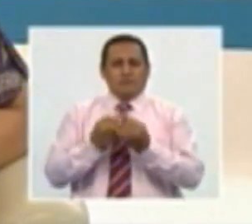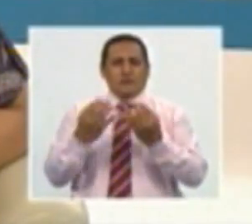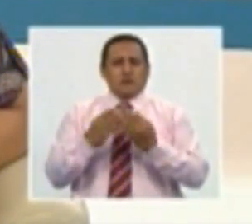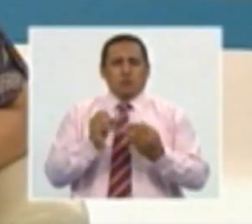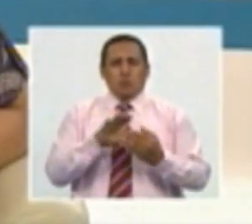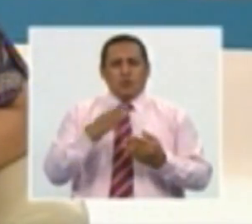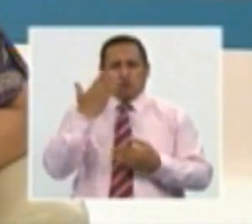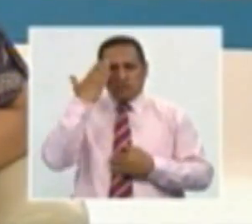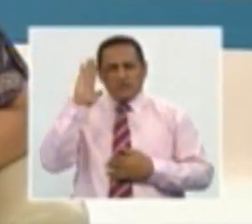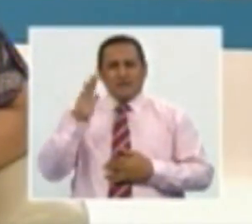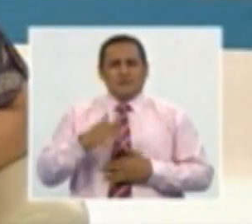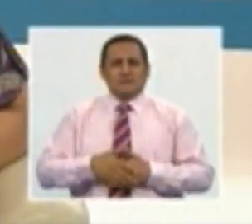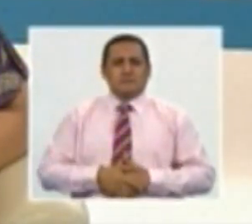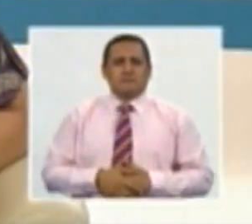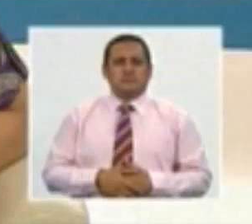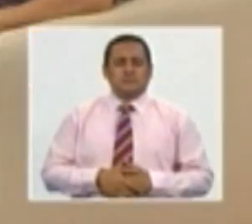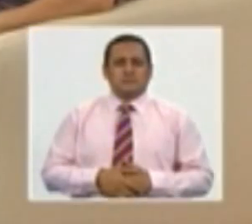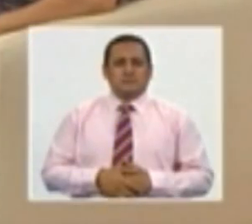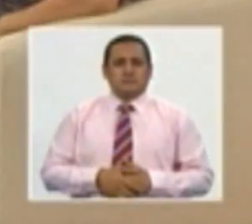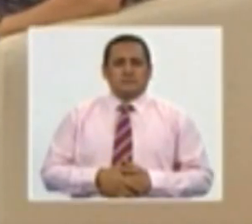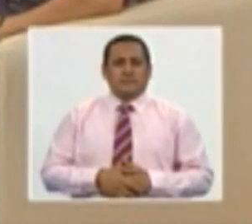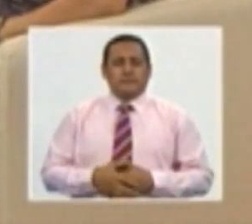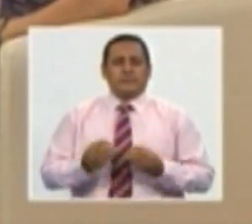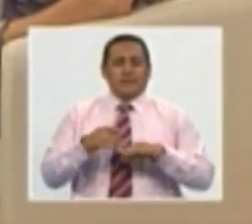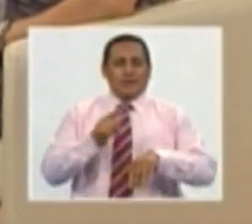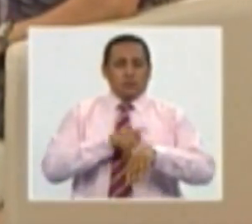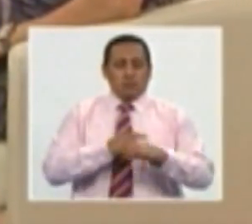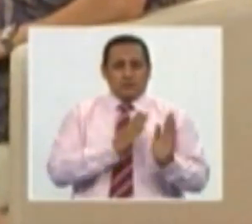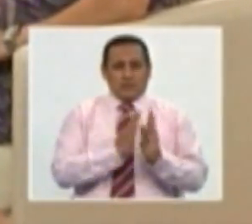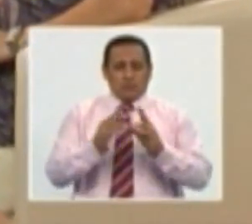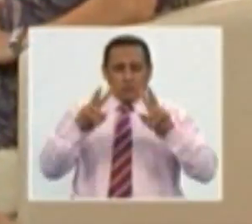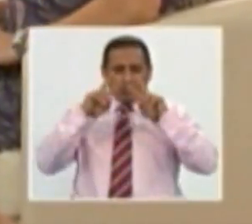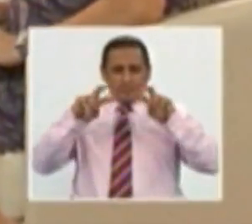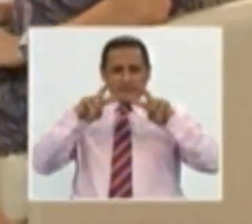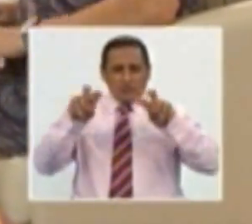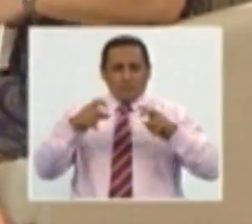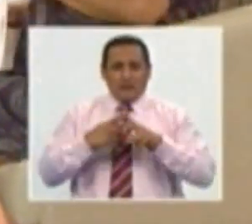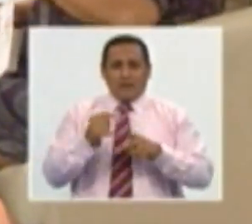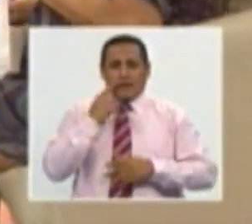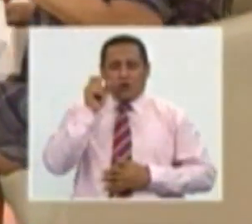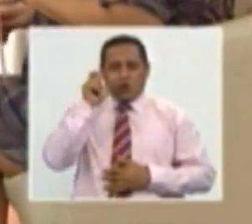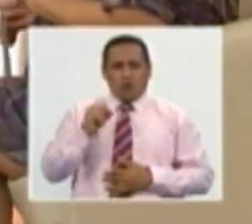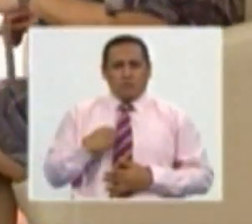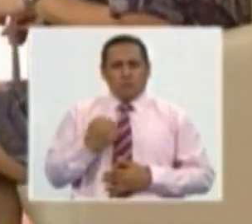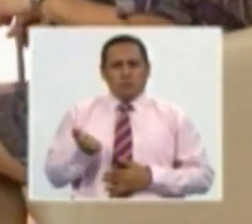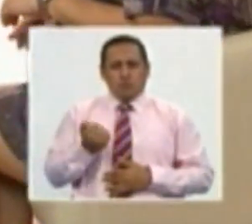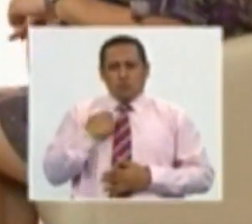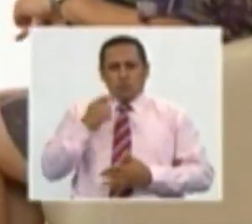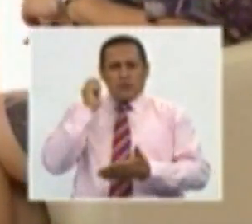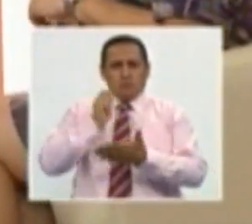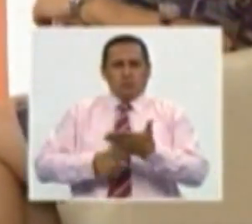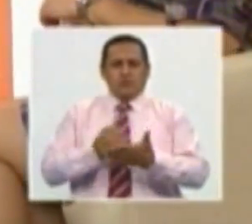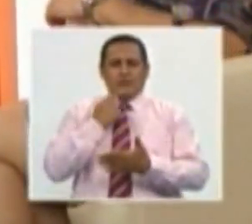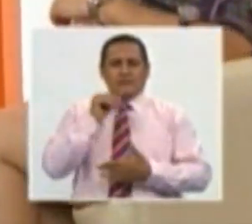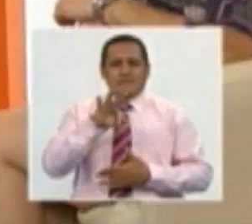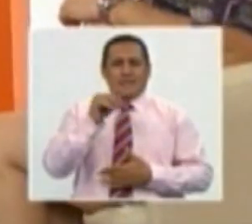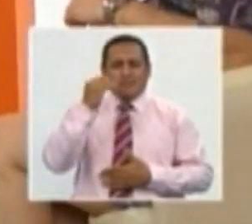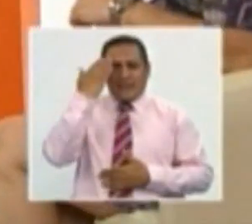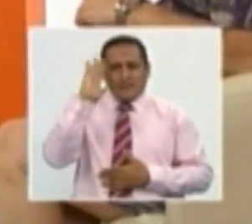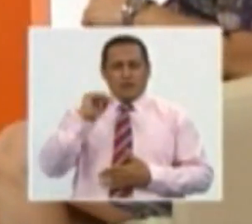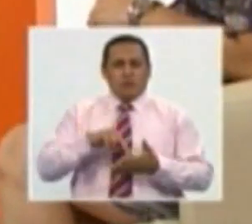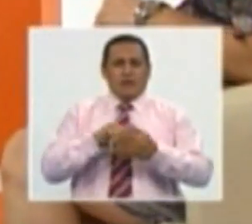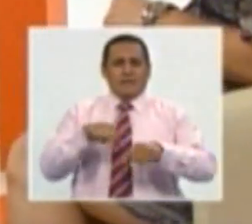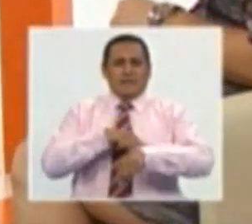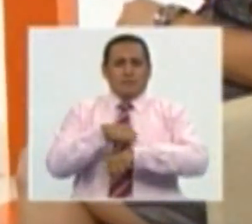caso, ¿cuántos otros días pueden pasar? Lo que sucede es que el plazo de investigación para que el inspector consigne una multa en promedio es 30